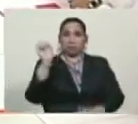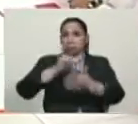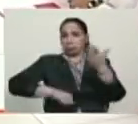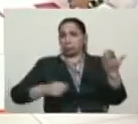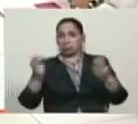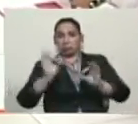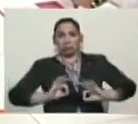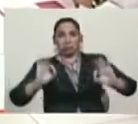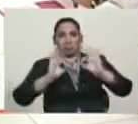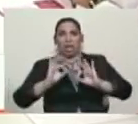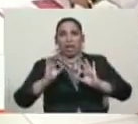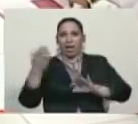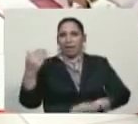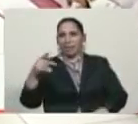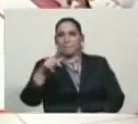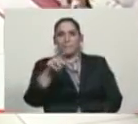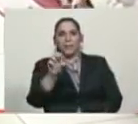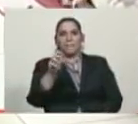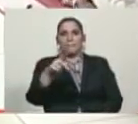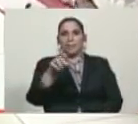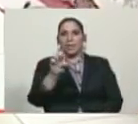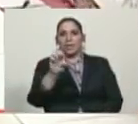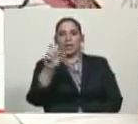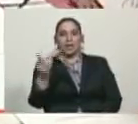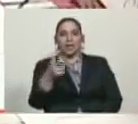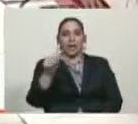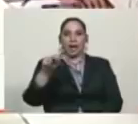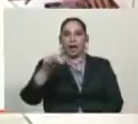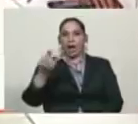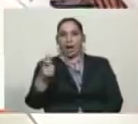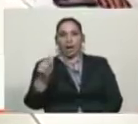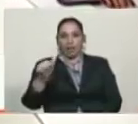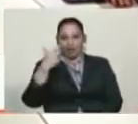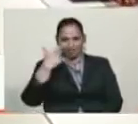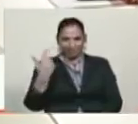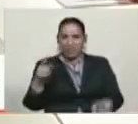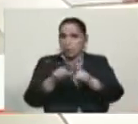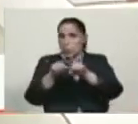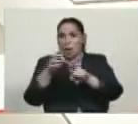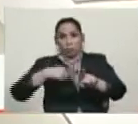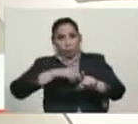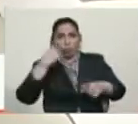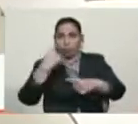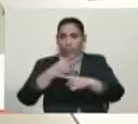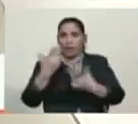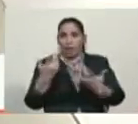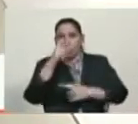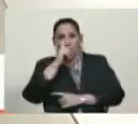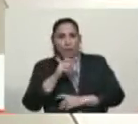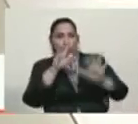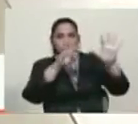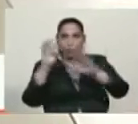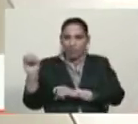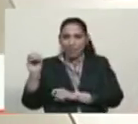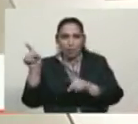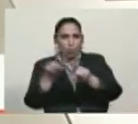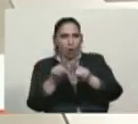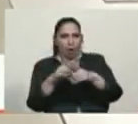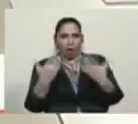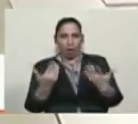pepeganga se acuerda igualito en los años 90 también